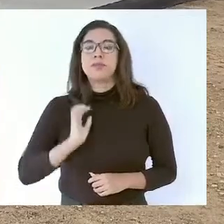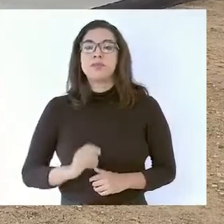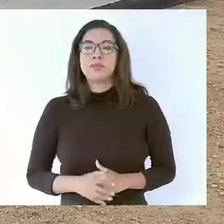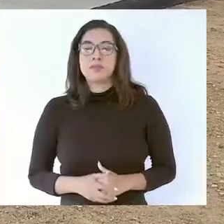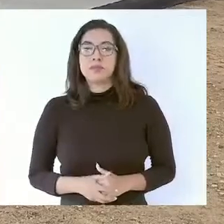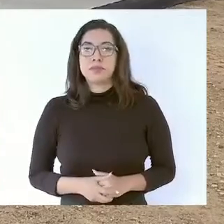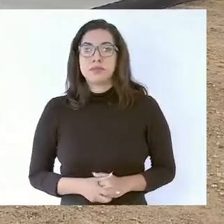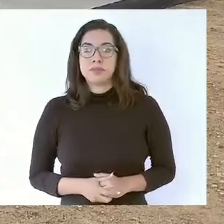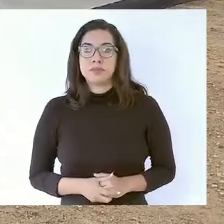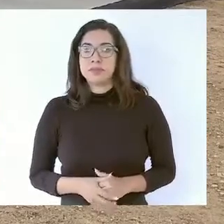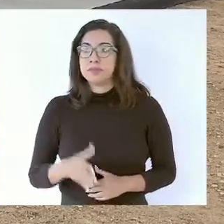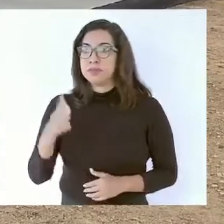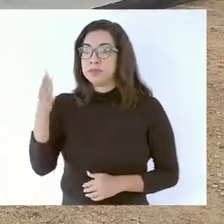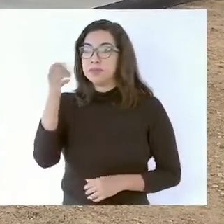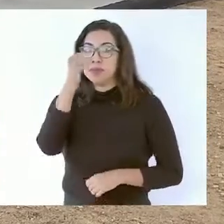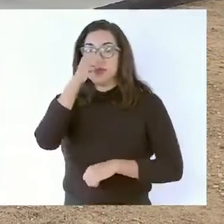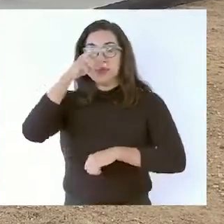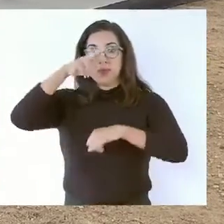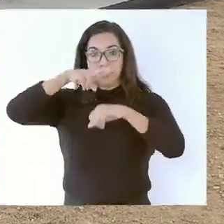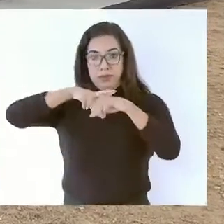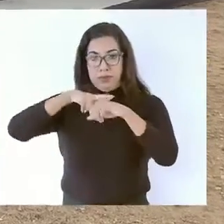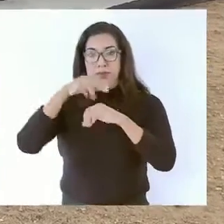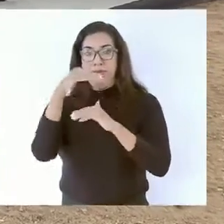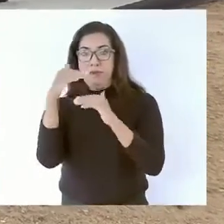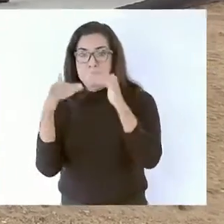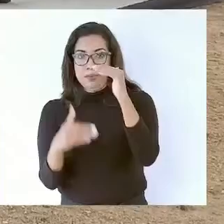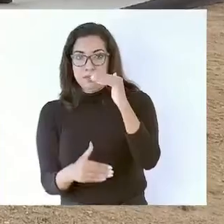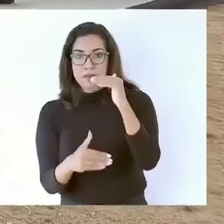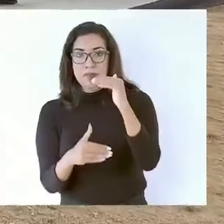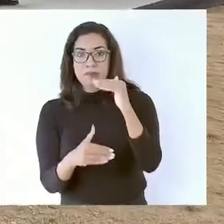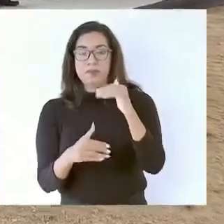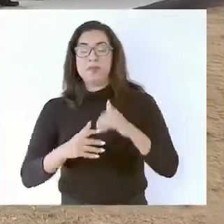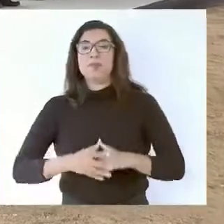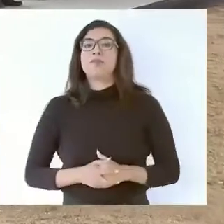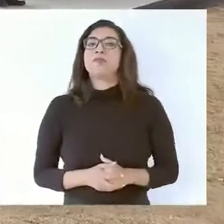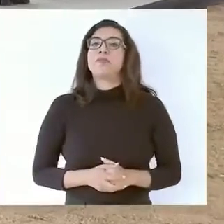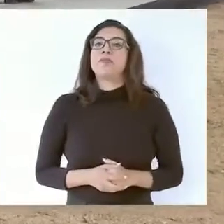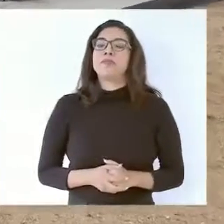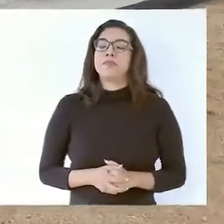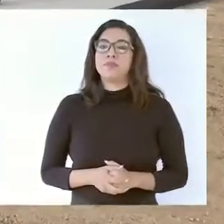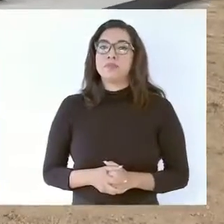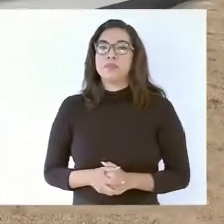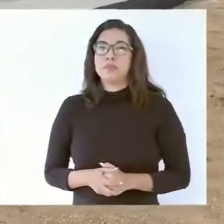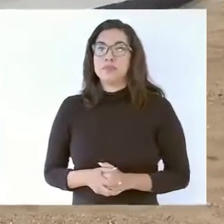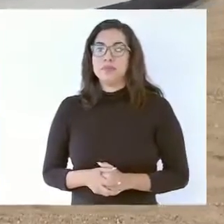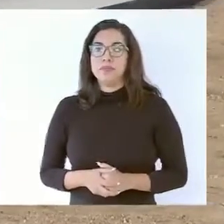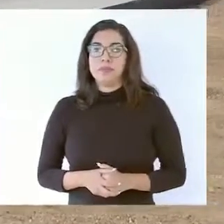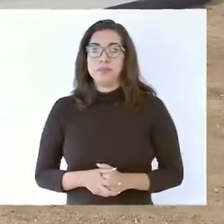Pedimos la palabra al subsecretario de la Defensa Nacional, André Georges Fulón Van Lizum.